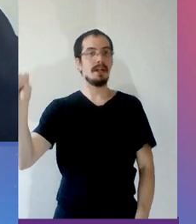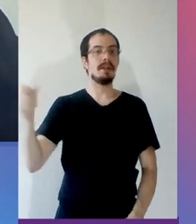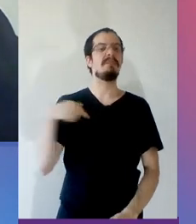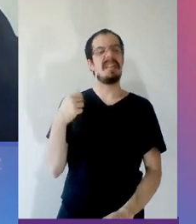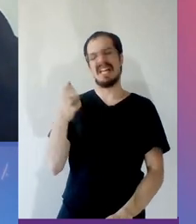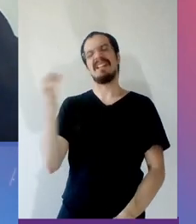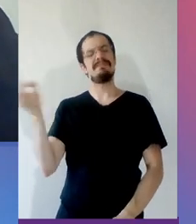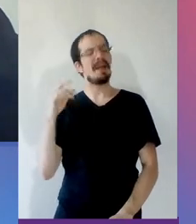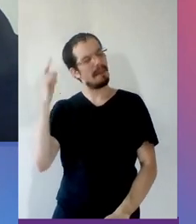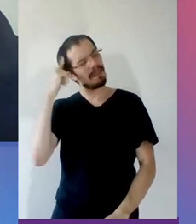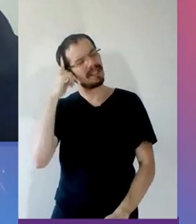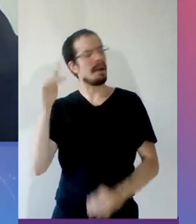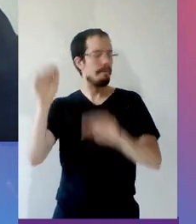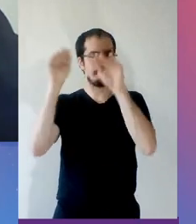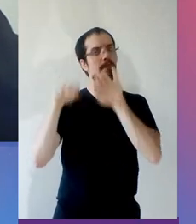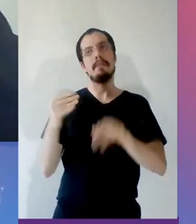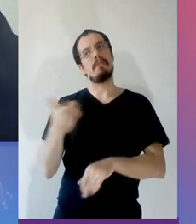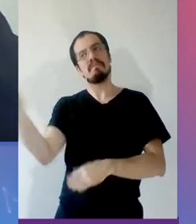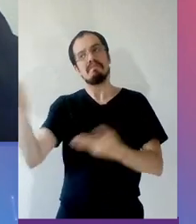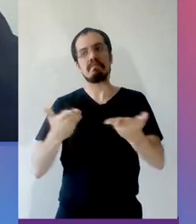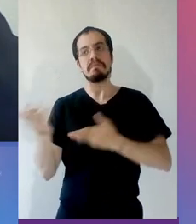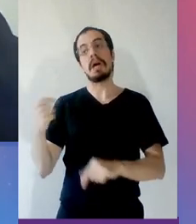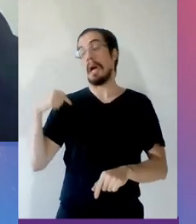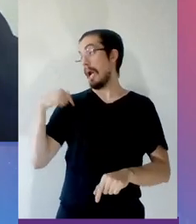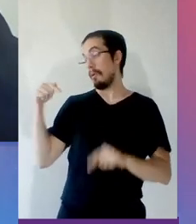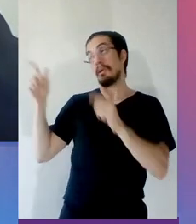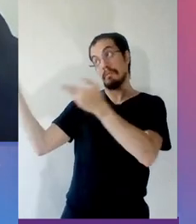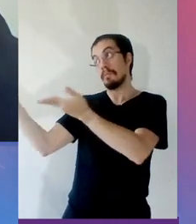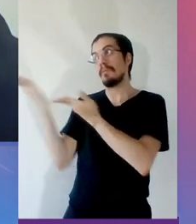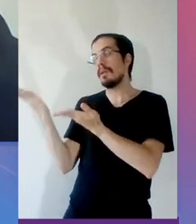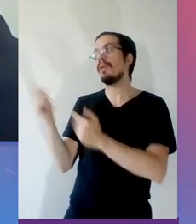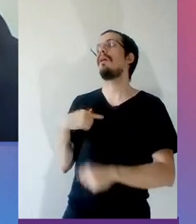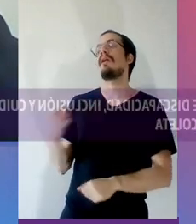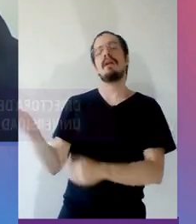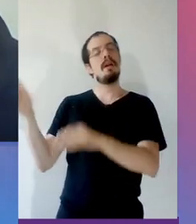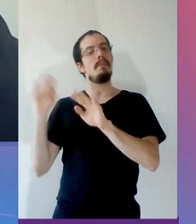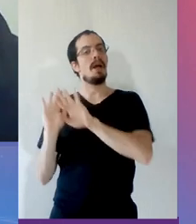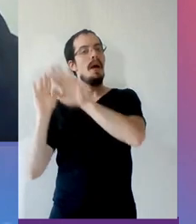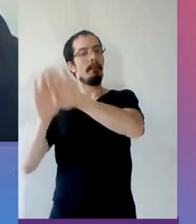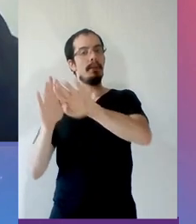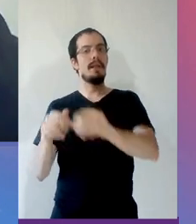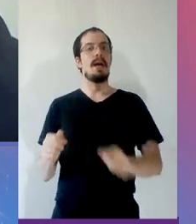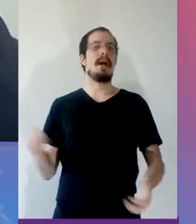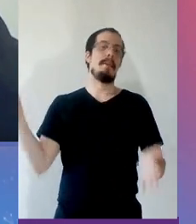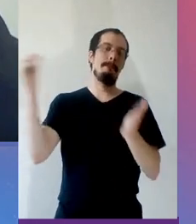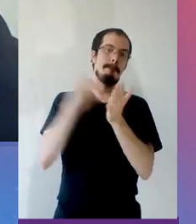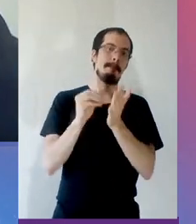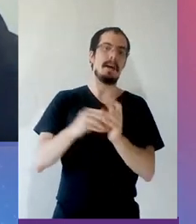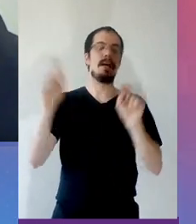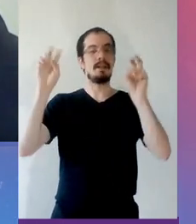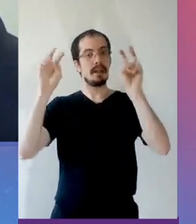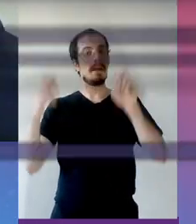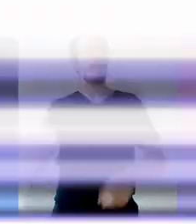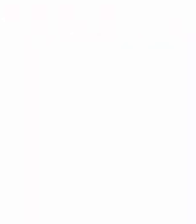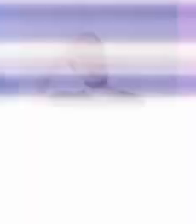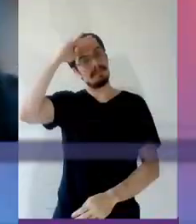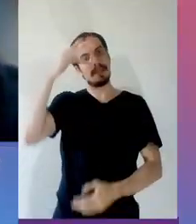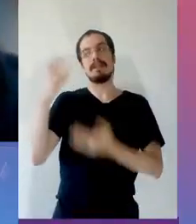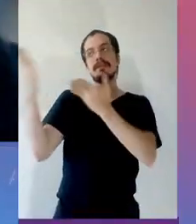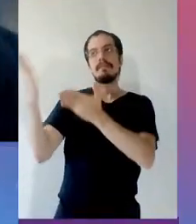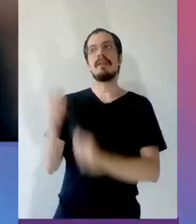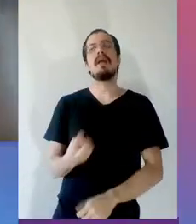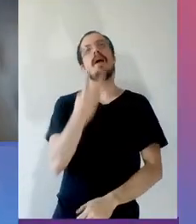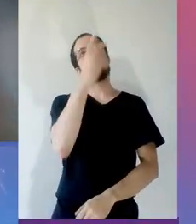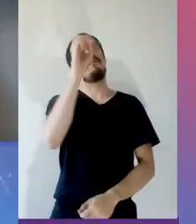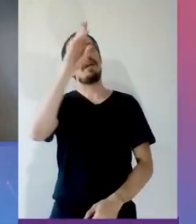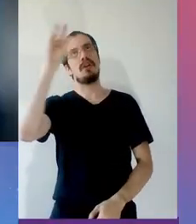puede apoyar con mayores antecedentes respecto a su experiencia. Así que Verónica, te escuchamos. Sí,